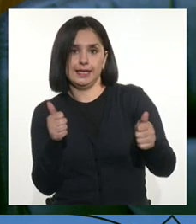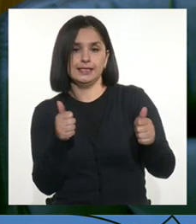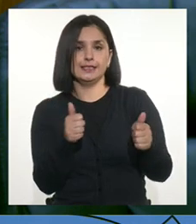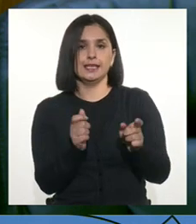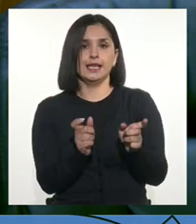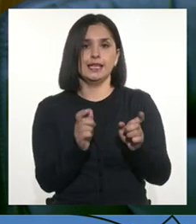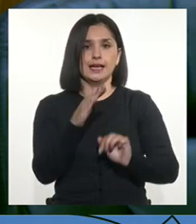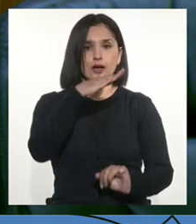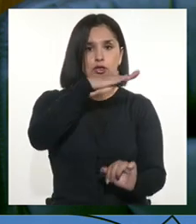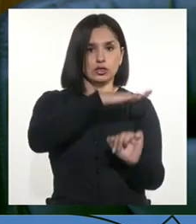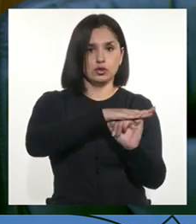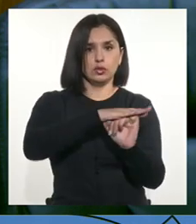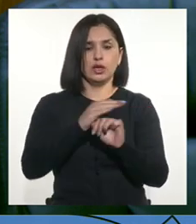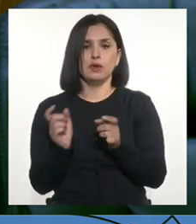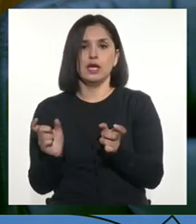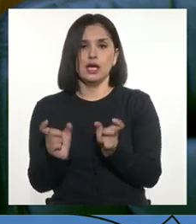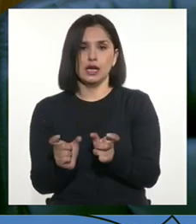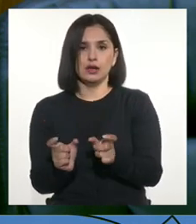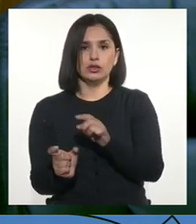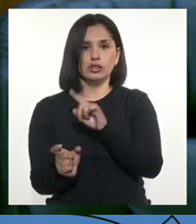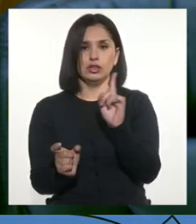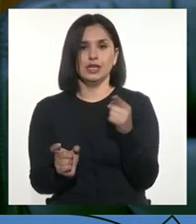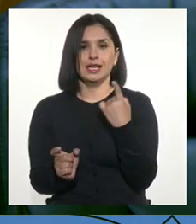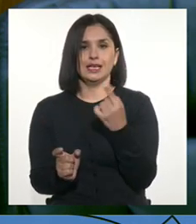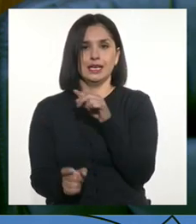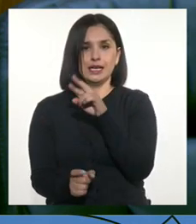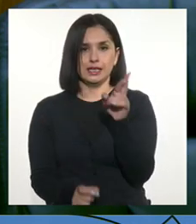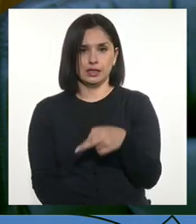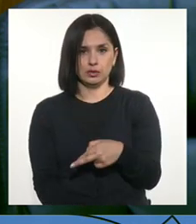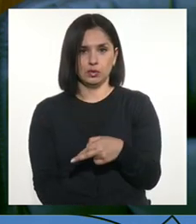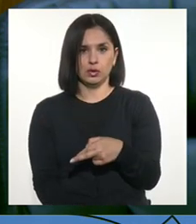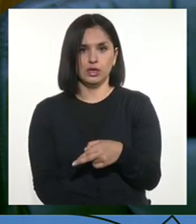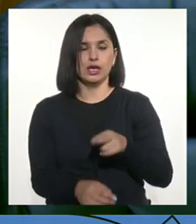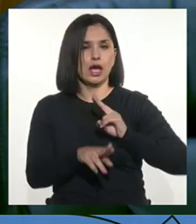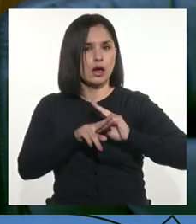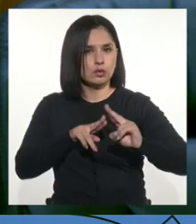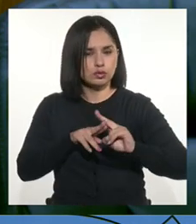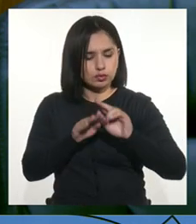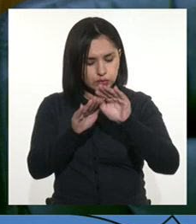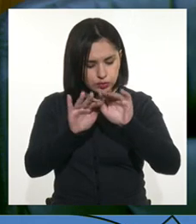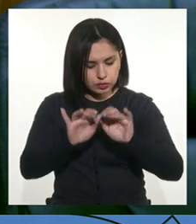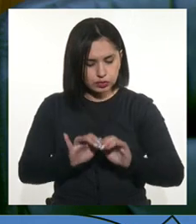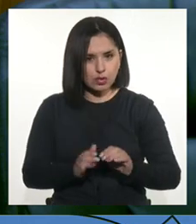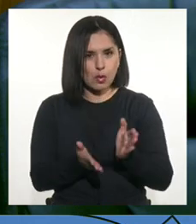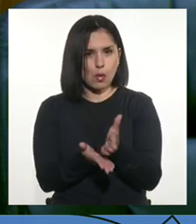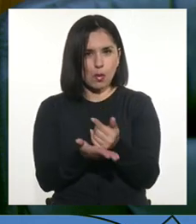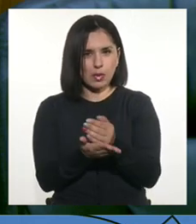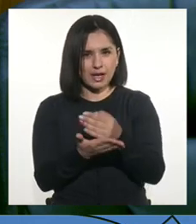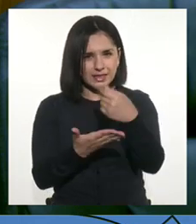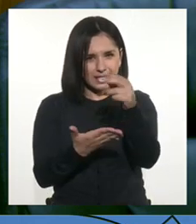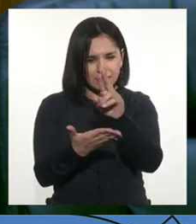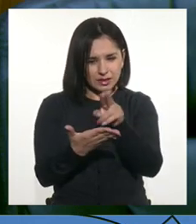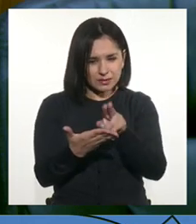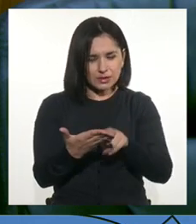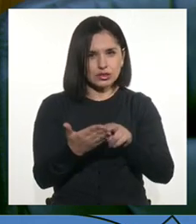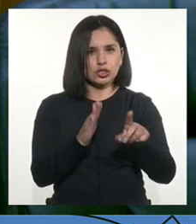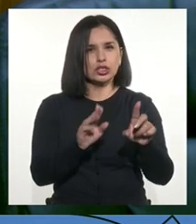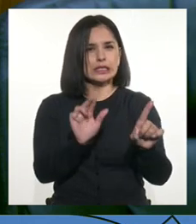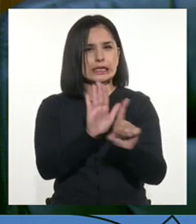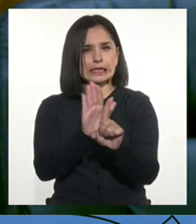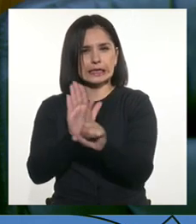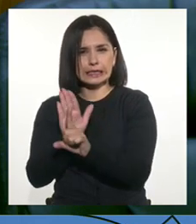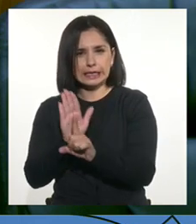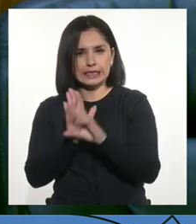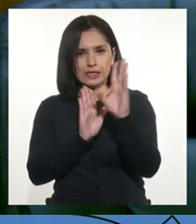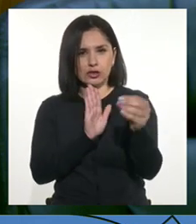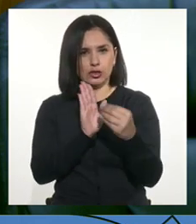corte suprema y la contraloría de gente de la república elabore el plan de revisión legislativa que contendrán las